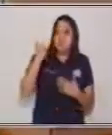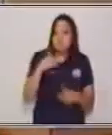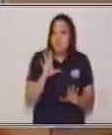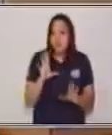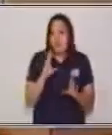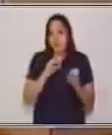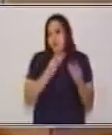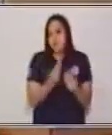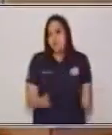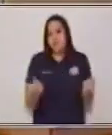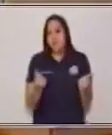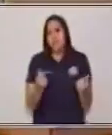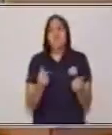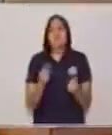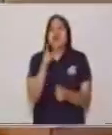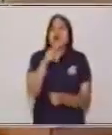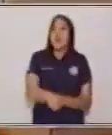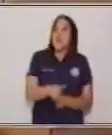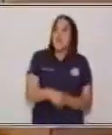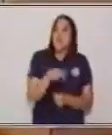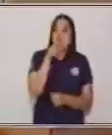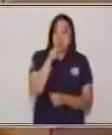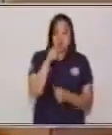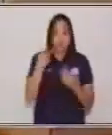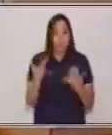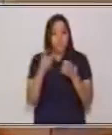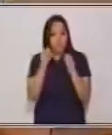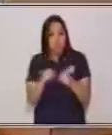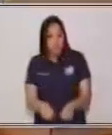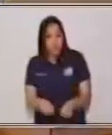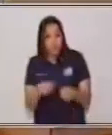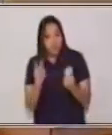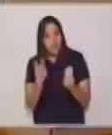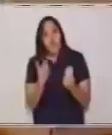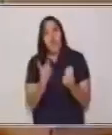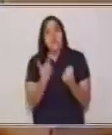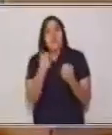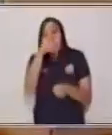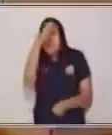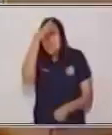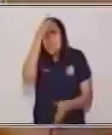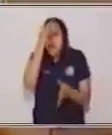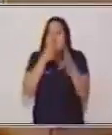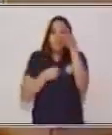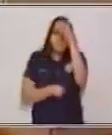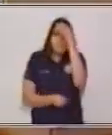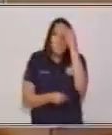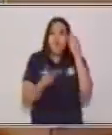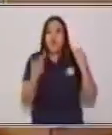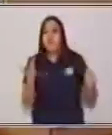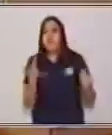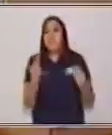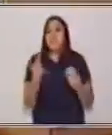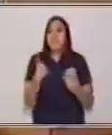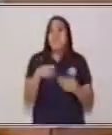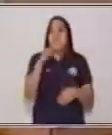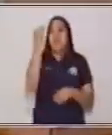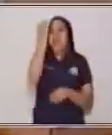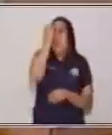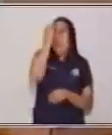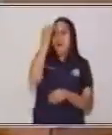sabe. Entonces, el día de hoy usted de alguna manera está aprendiendo lo que es la teoría